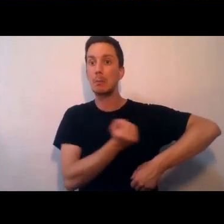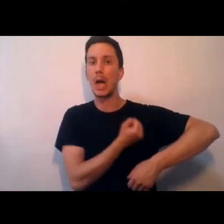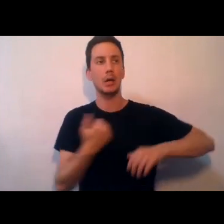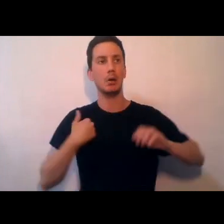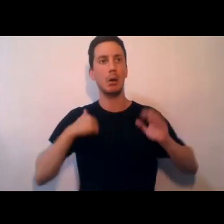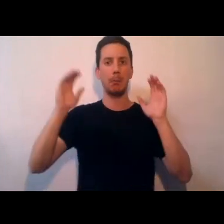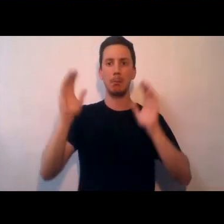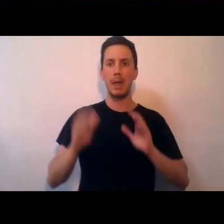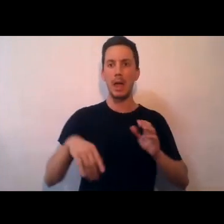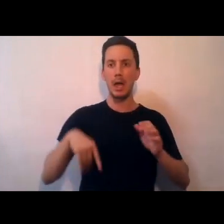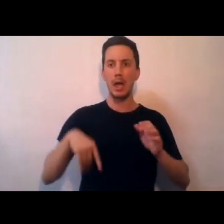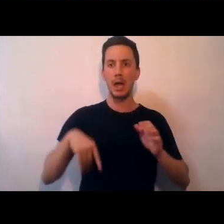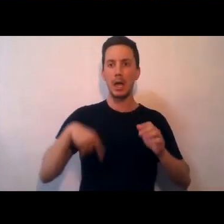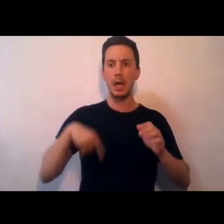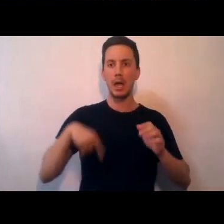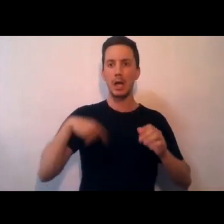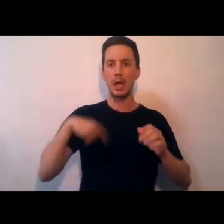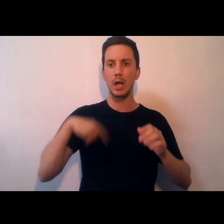con ampollas.